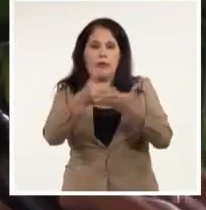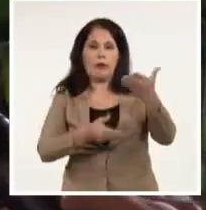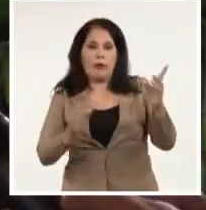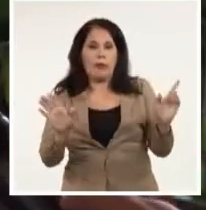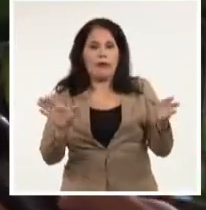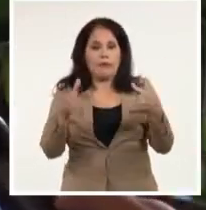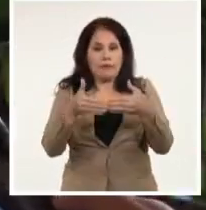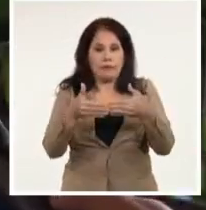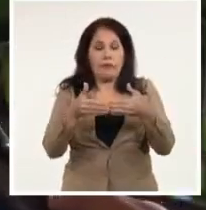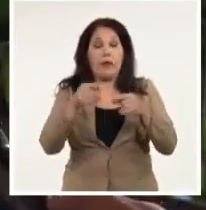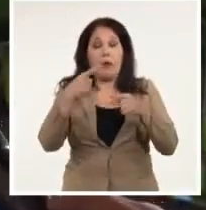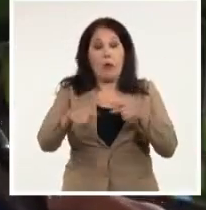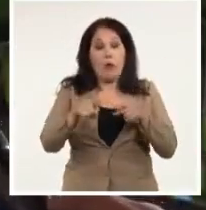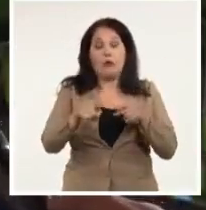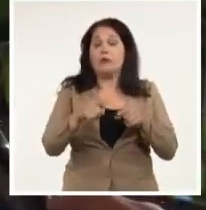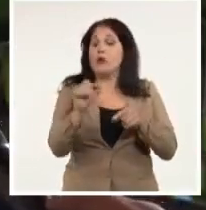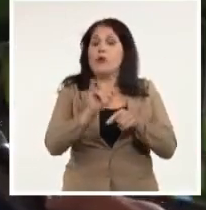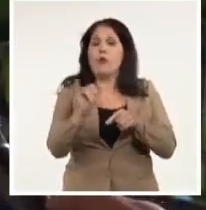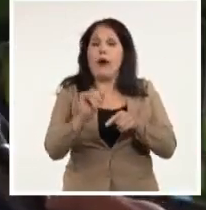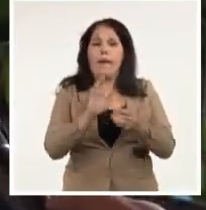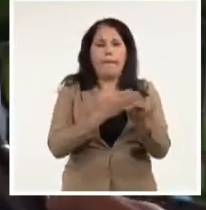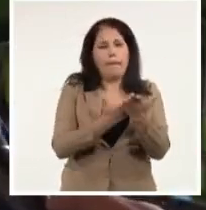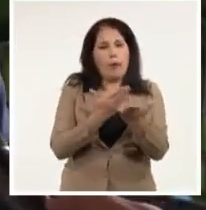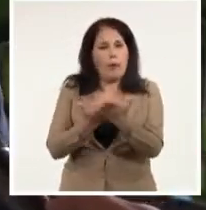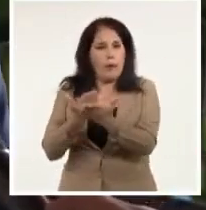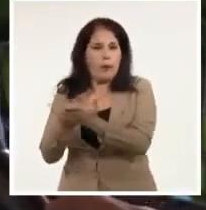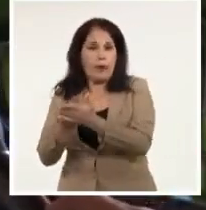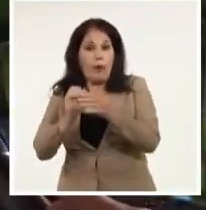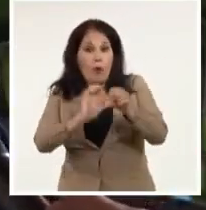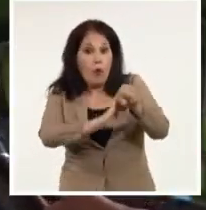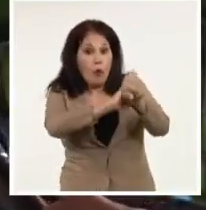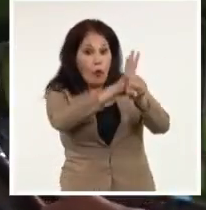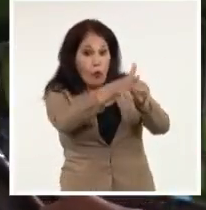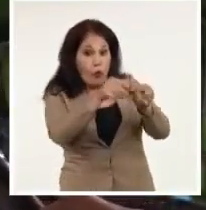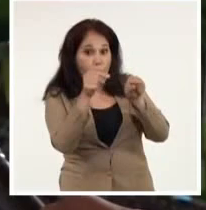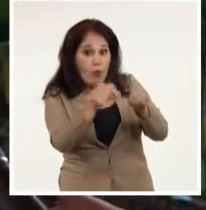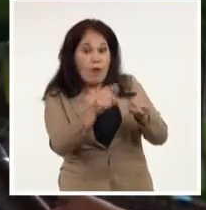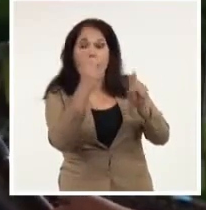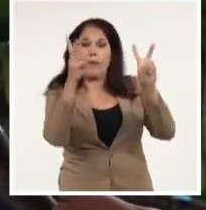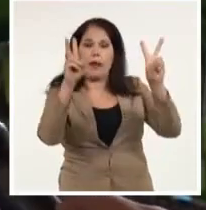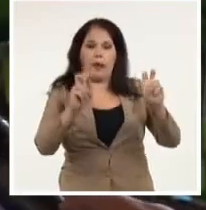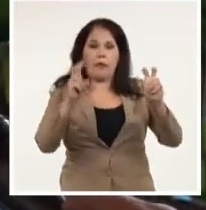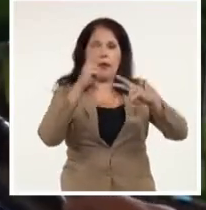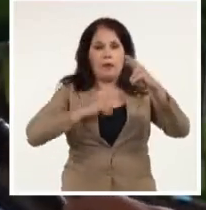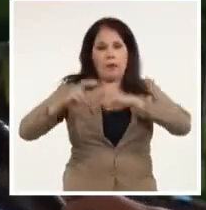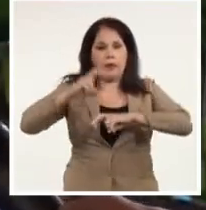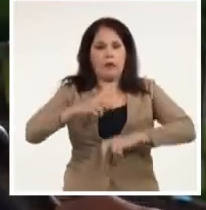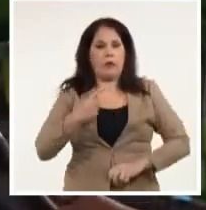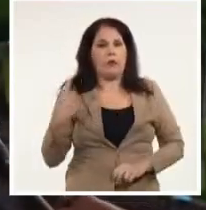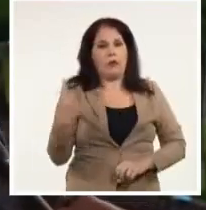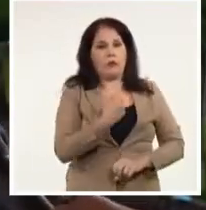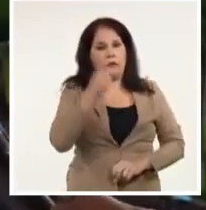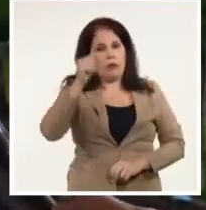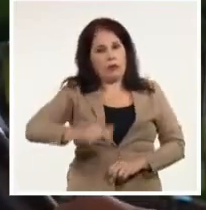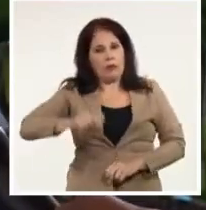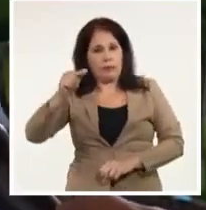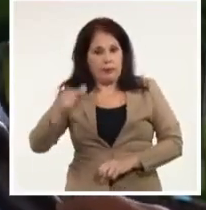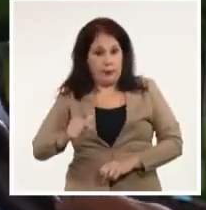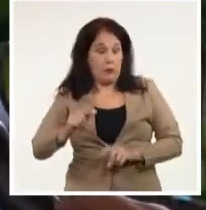estaban aplicándose, generalizándose. Por tanto, la COVID fue el primer tema de investigación, como es lógico, y de